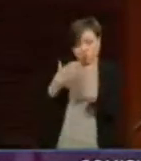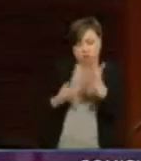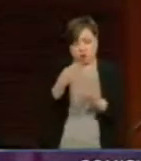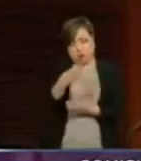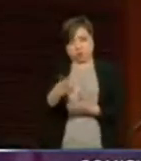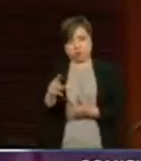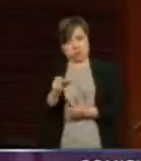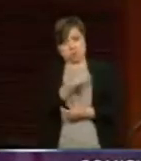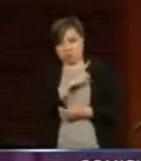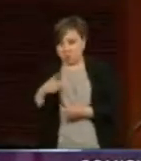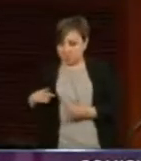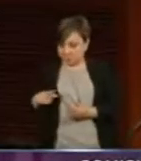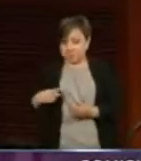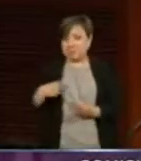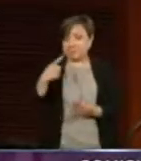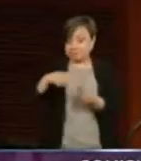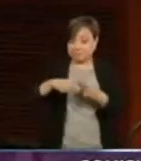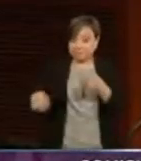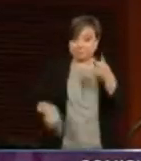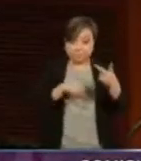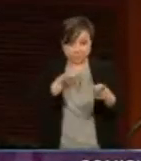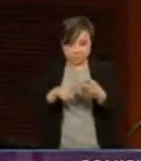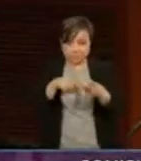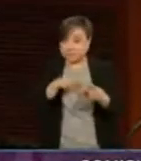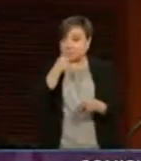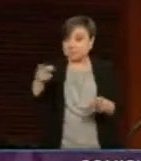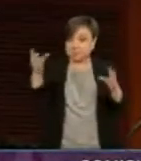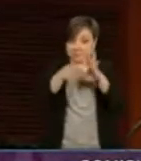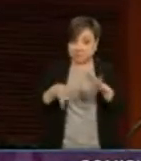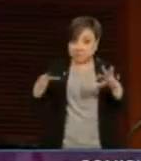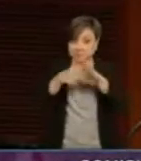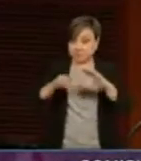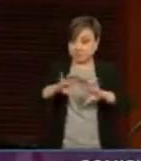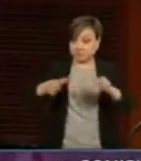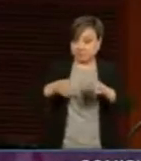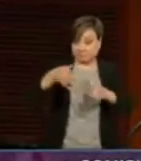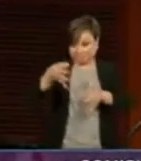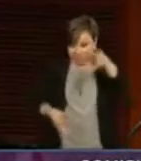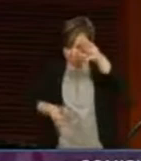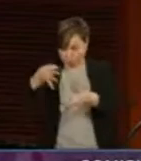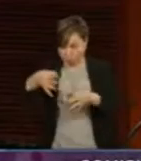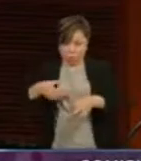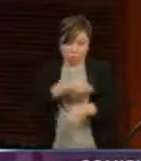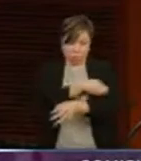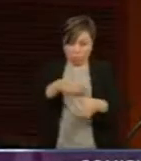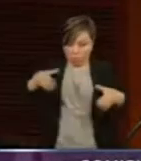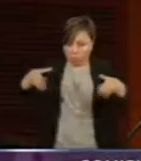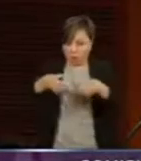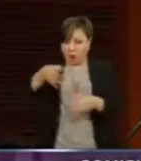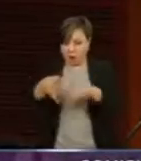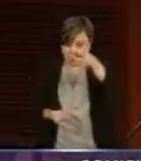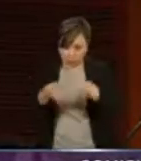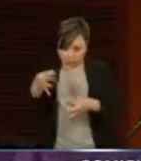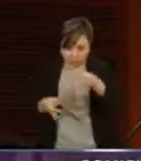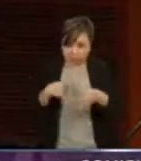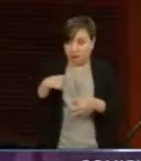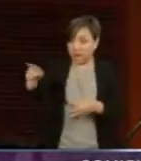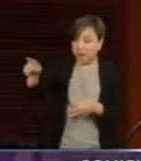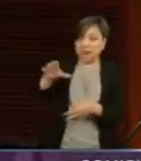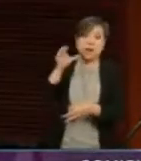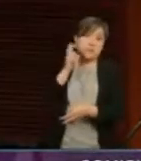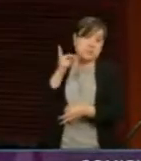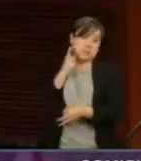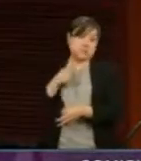Segundo, que existiendo una suspensión definitiva emitida por el Poder Judicial, la cual impide a la Cámara de Diputados emitir resolución